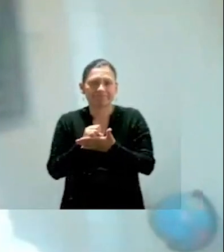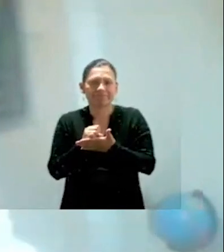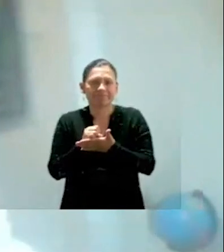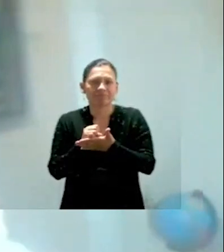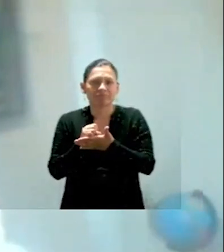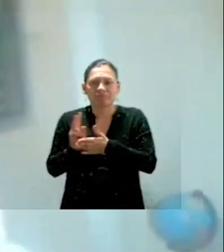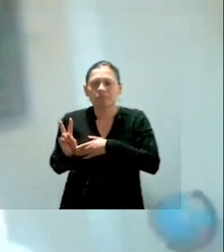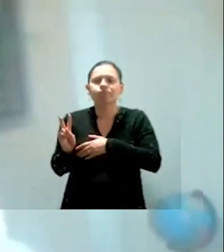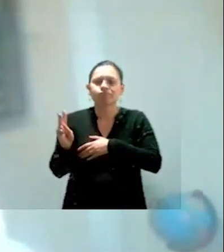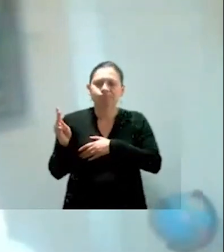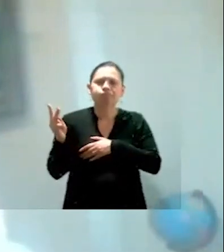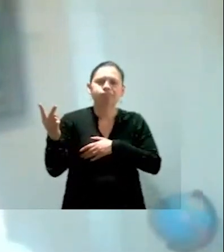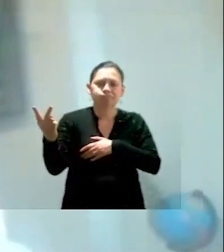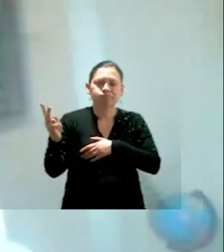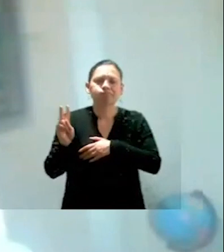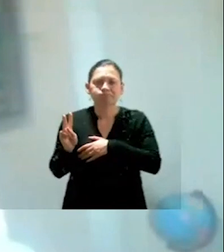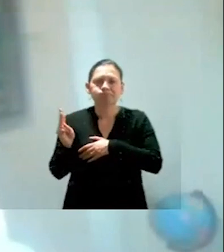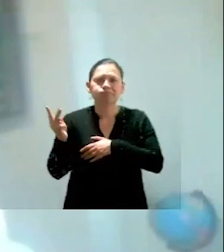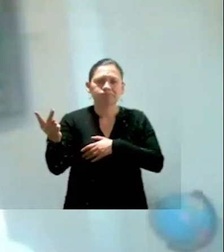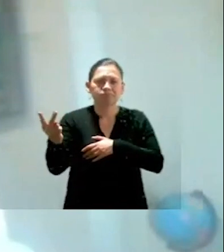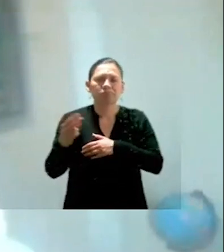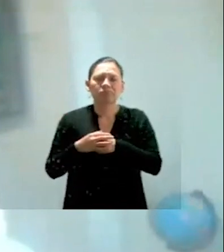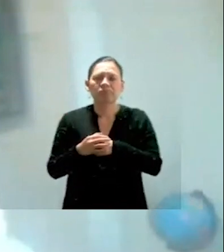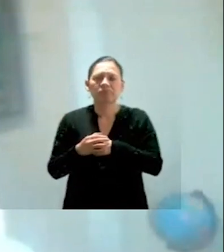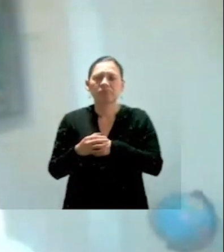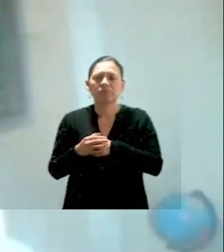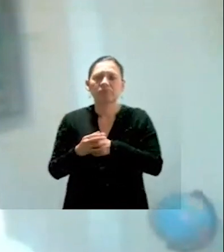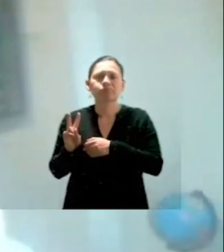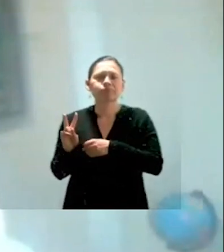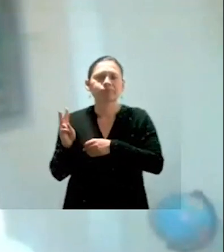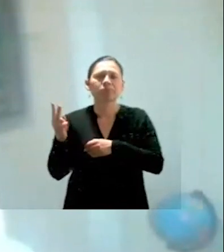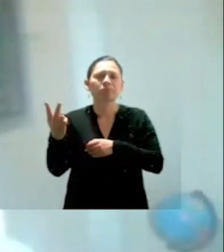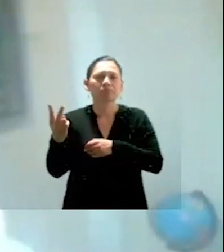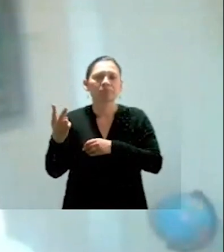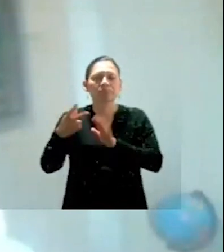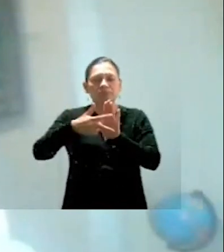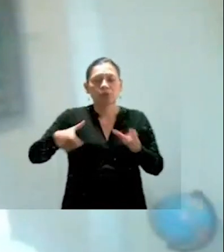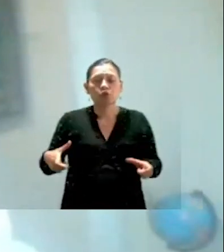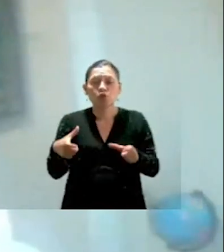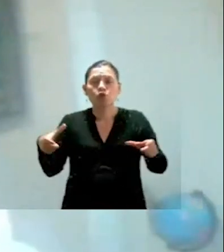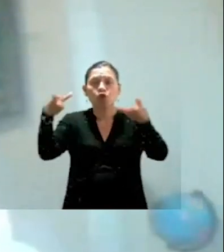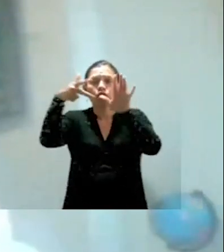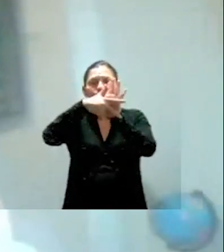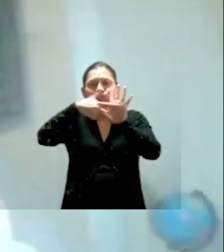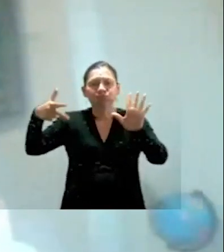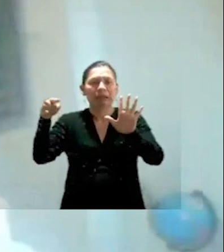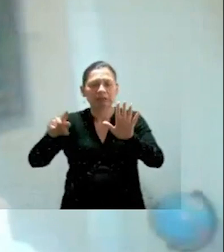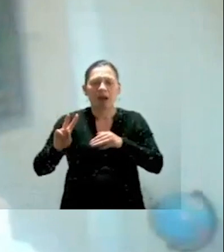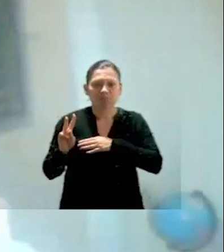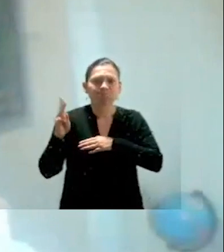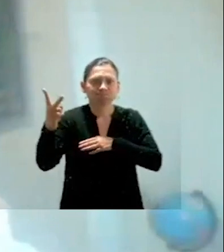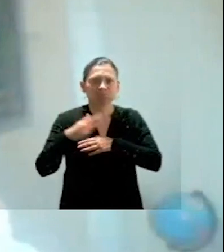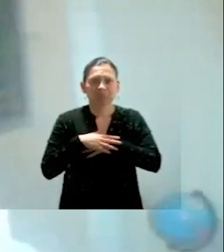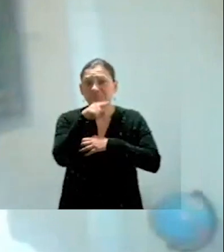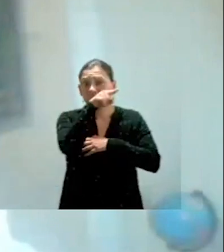las expansiones interesantes que ha hecho, que se ha hecho a favor de la figura de la tutela, ya que estamos